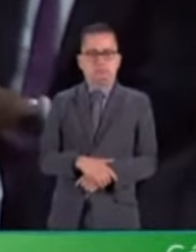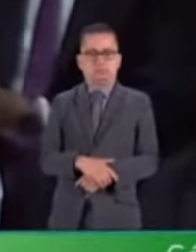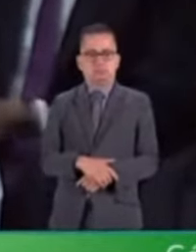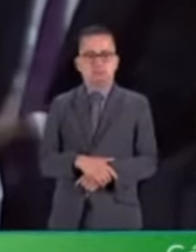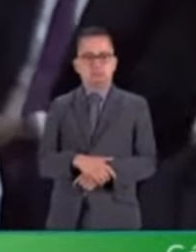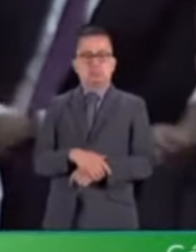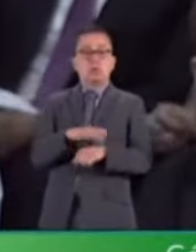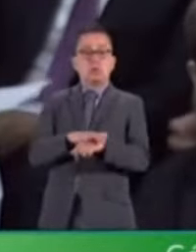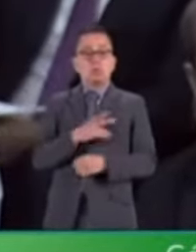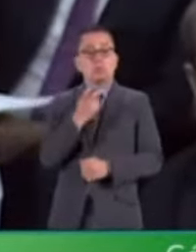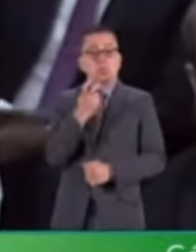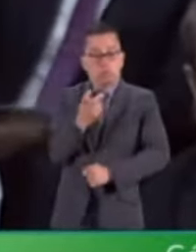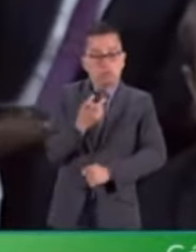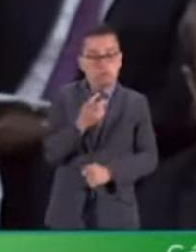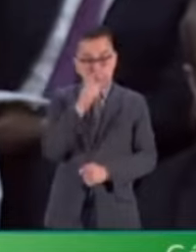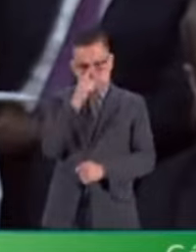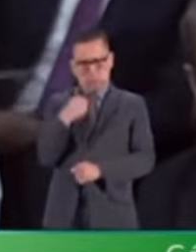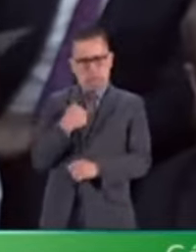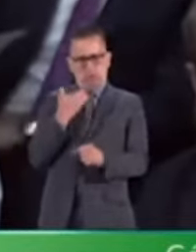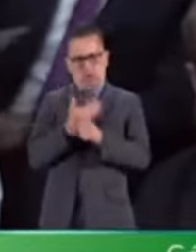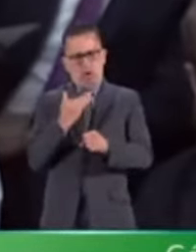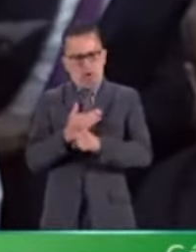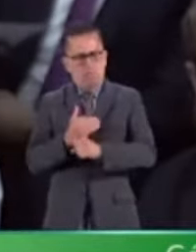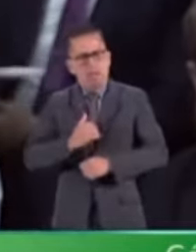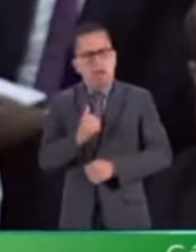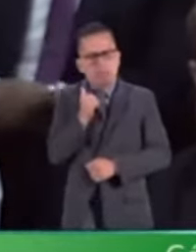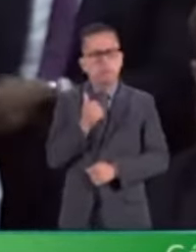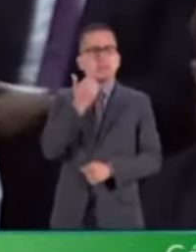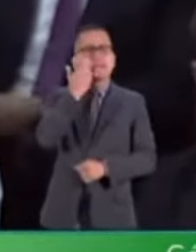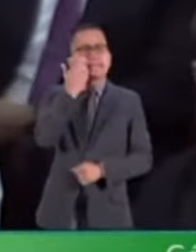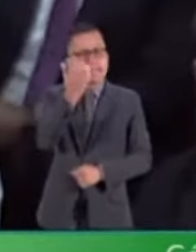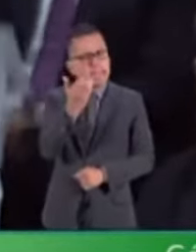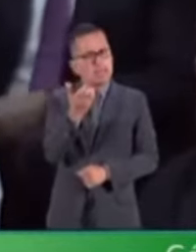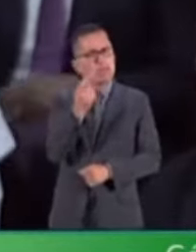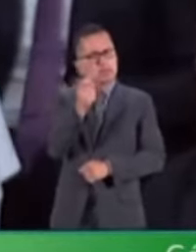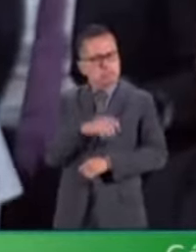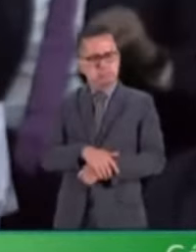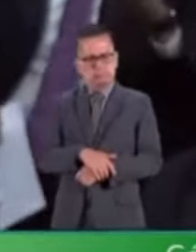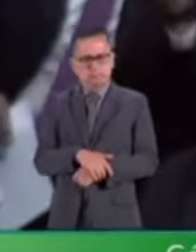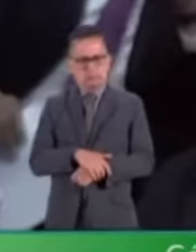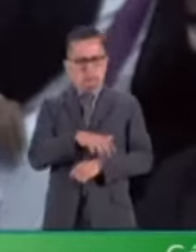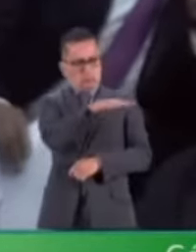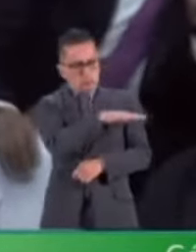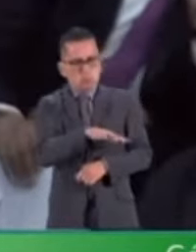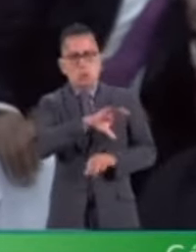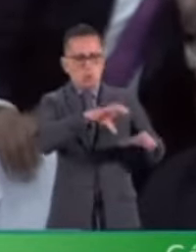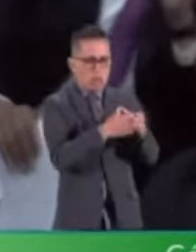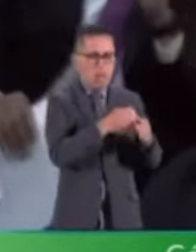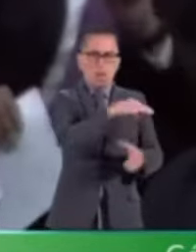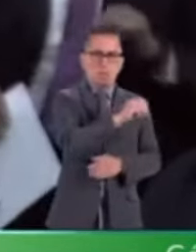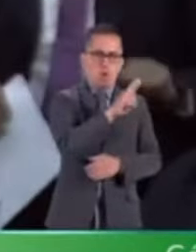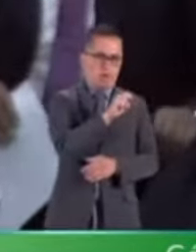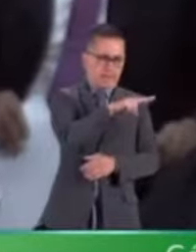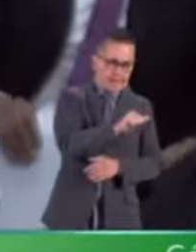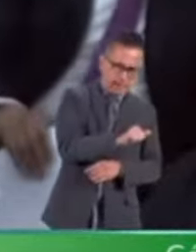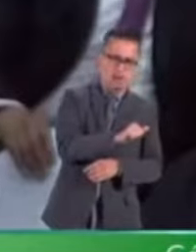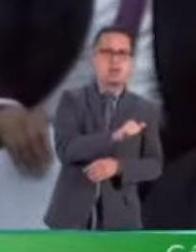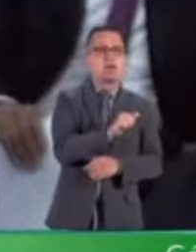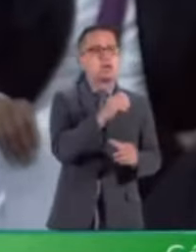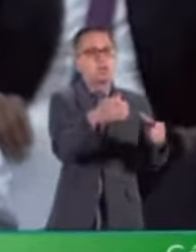en esta intervención quiero felicitar al movimiento, a Morena, al